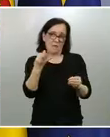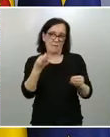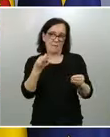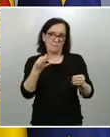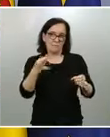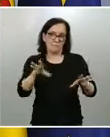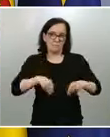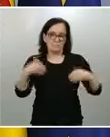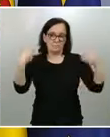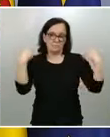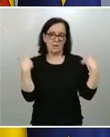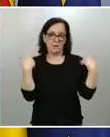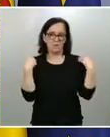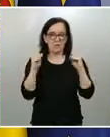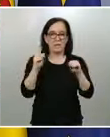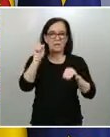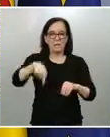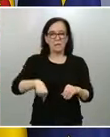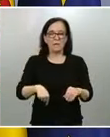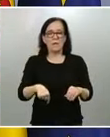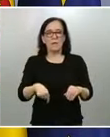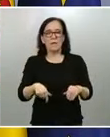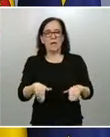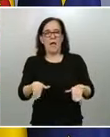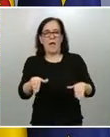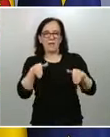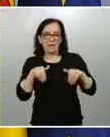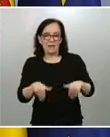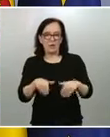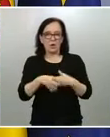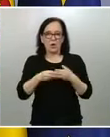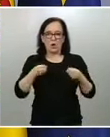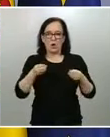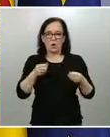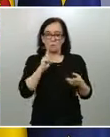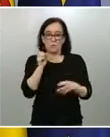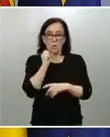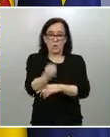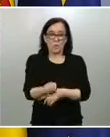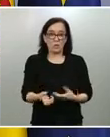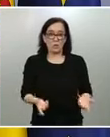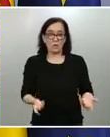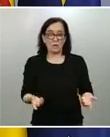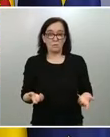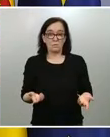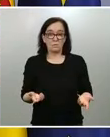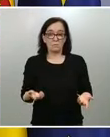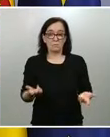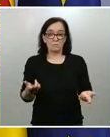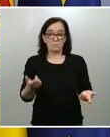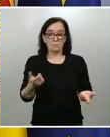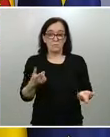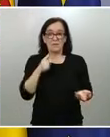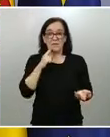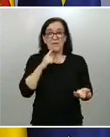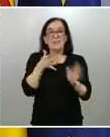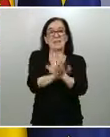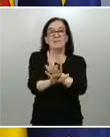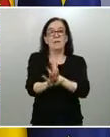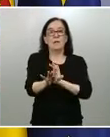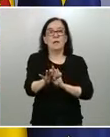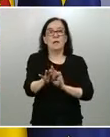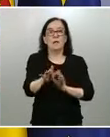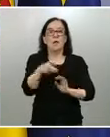una abstención no es apoyar equivale a un no definitiva no es apoyar